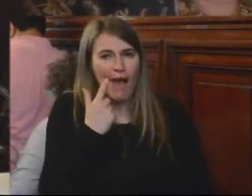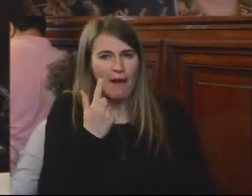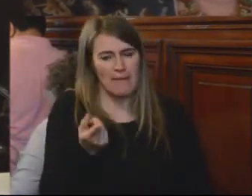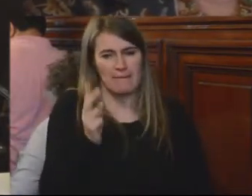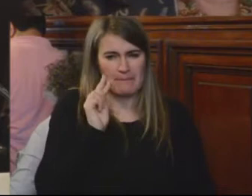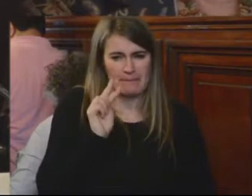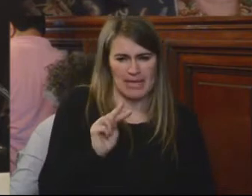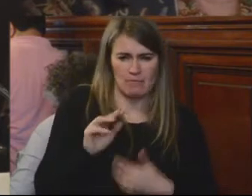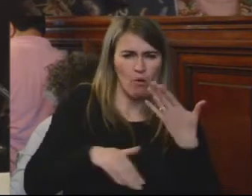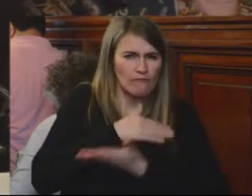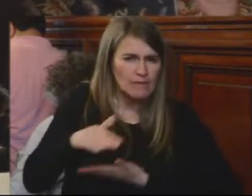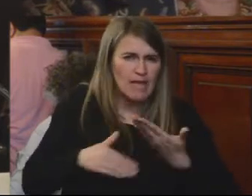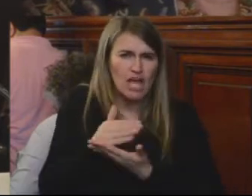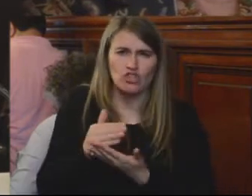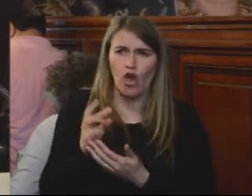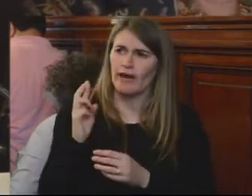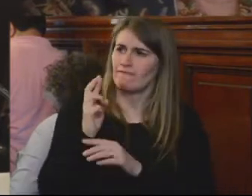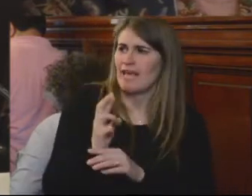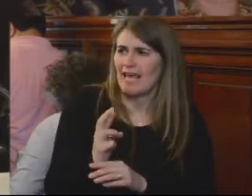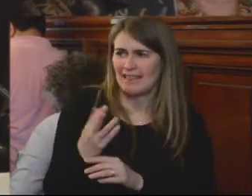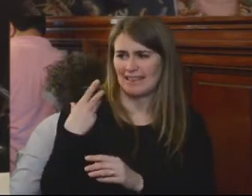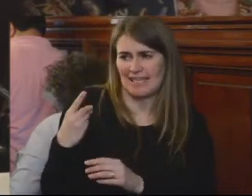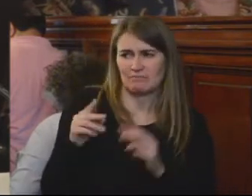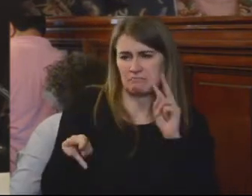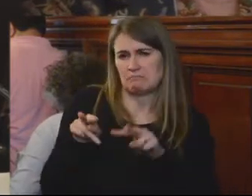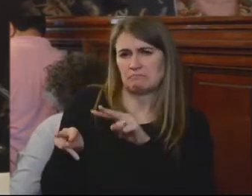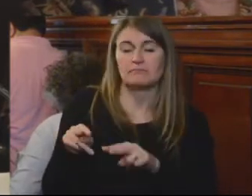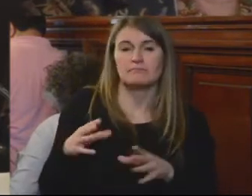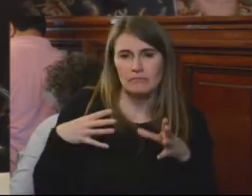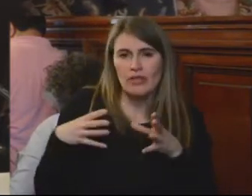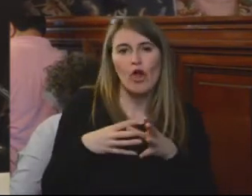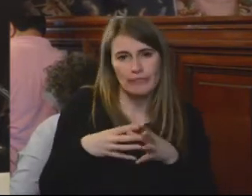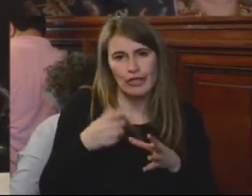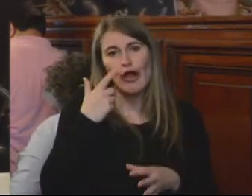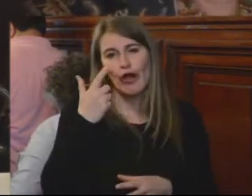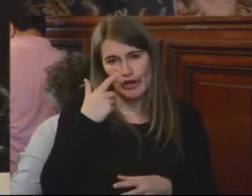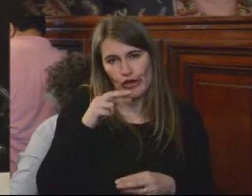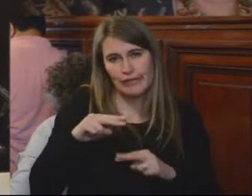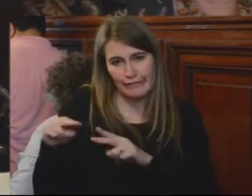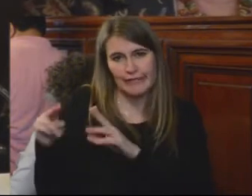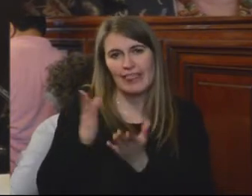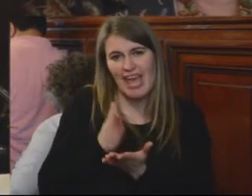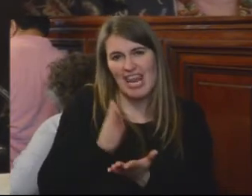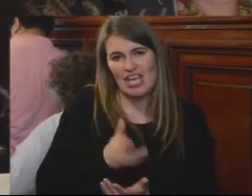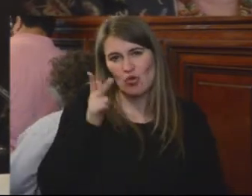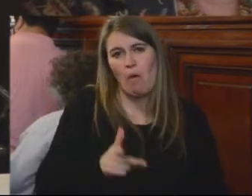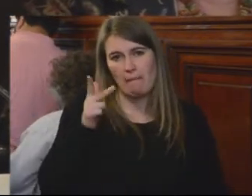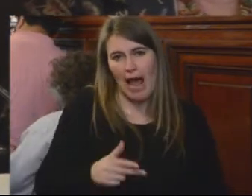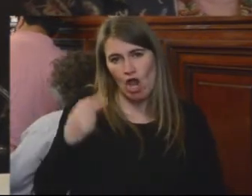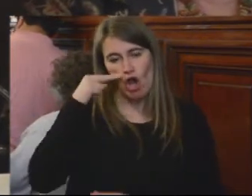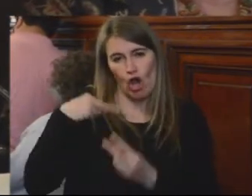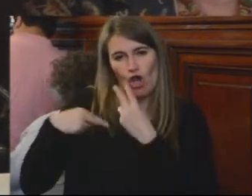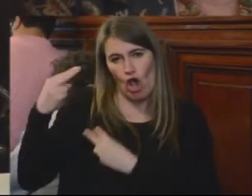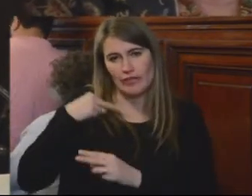al propio movimiento y a sus referentes la comisión conoce bien la trayectoria de los organismos de derechos humanos aquí presentes por lo que me